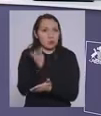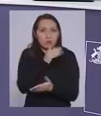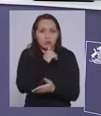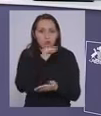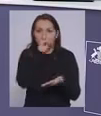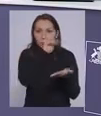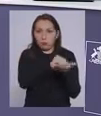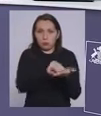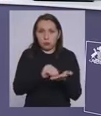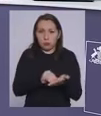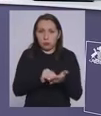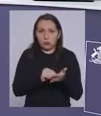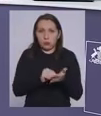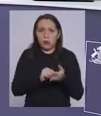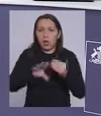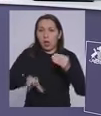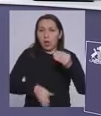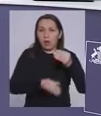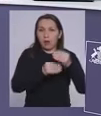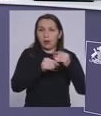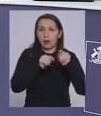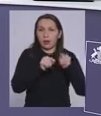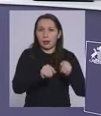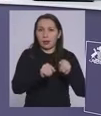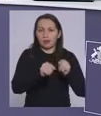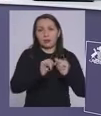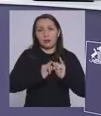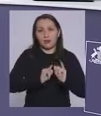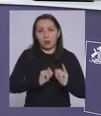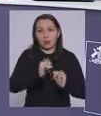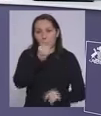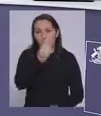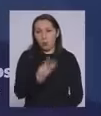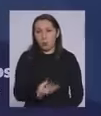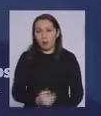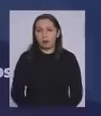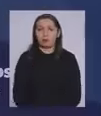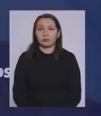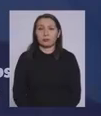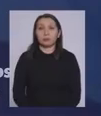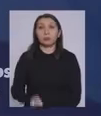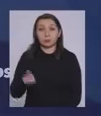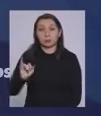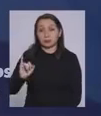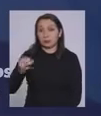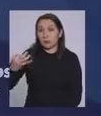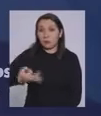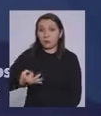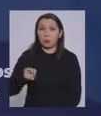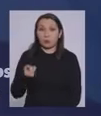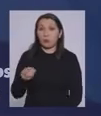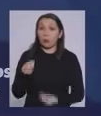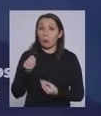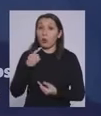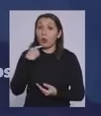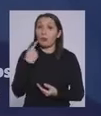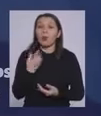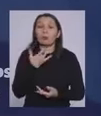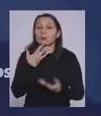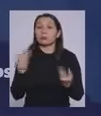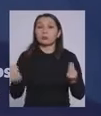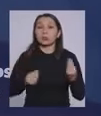estaban siendo incluidos dentro de este conteo. Tienes toda la razón. Y es una muy buena pregunta